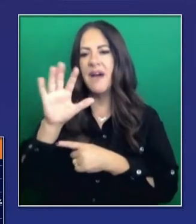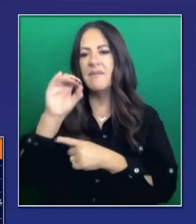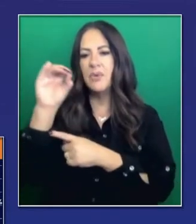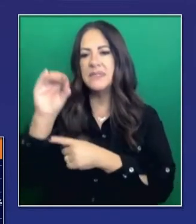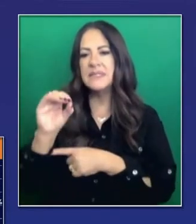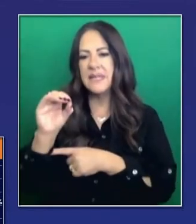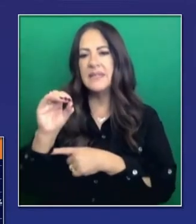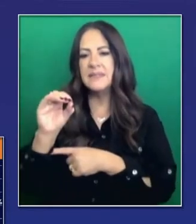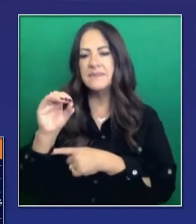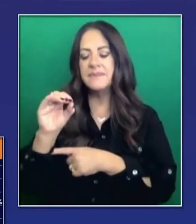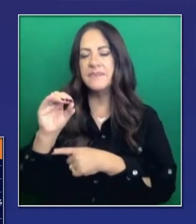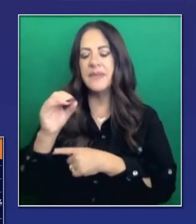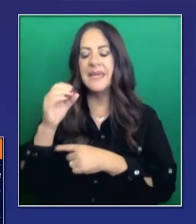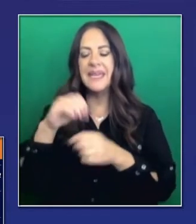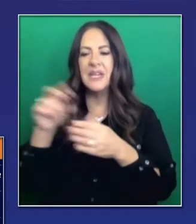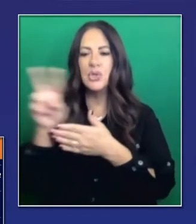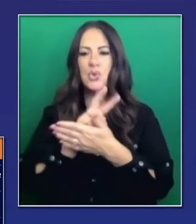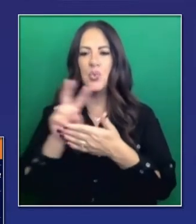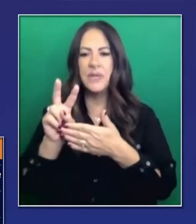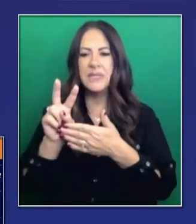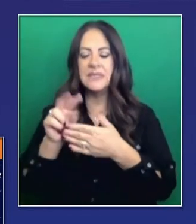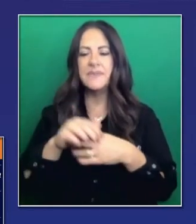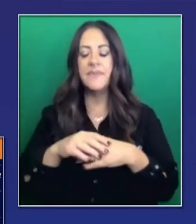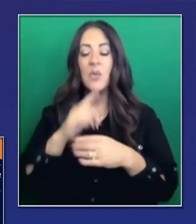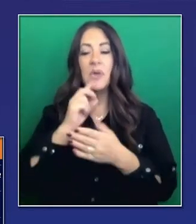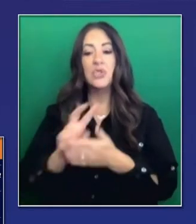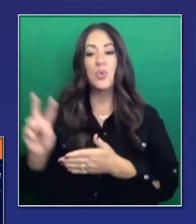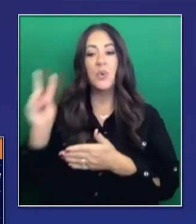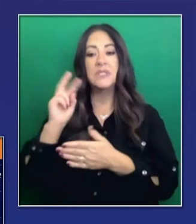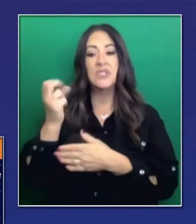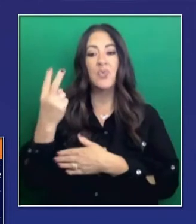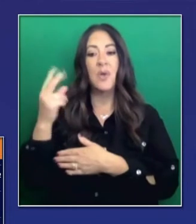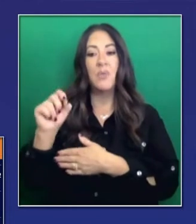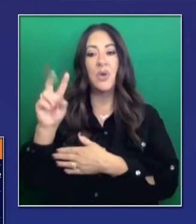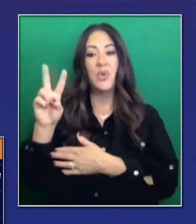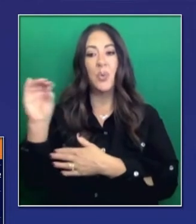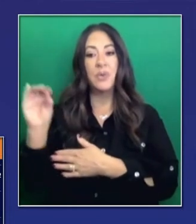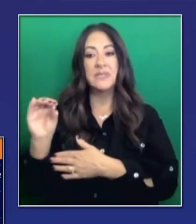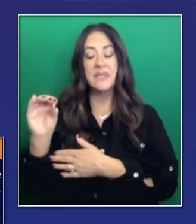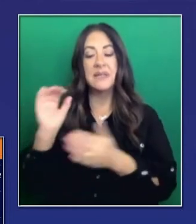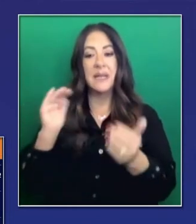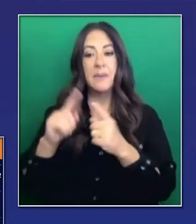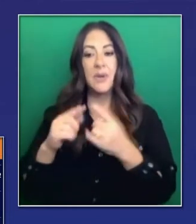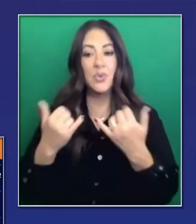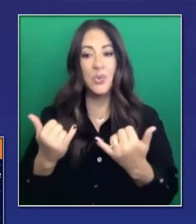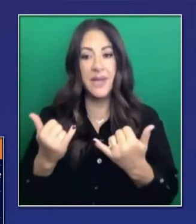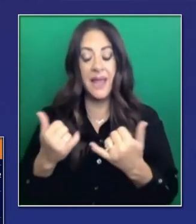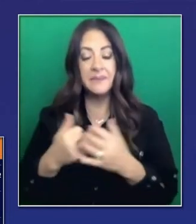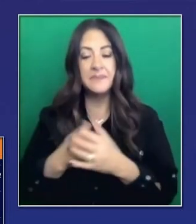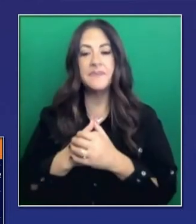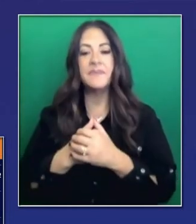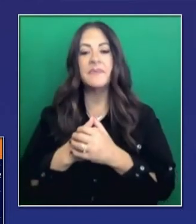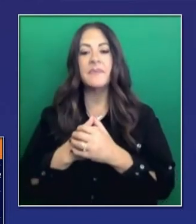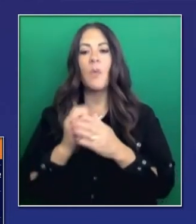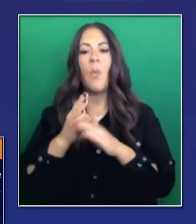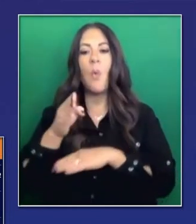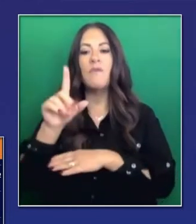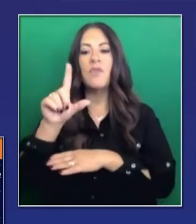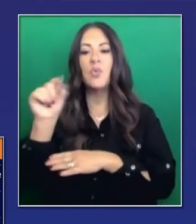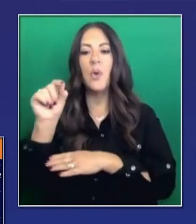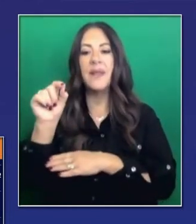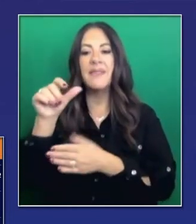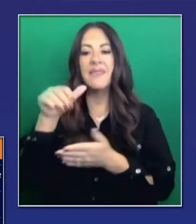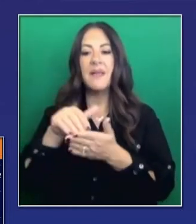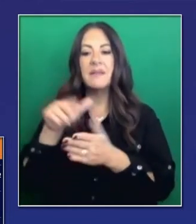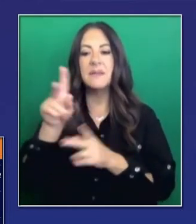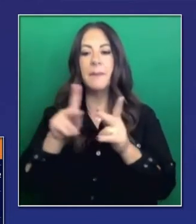11.5 hace 14 días, hace dos semanas el índice de positividad de dos semanas, ahora a 20%. Más de 20.000